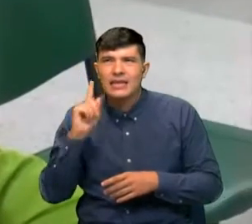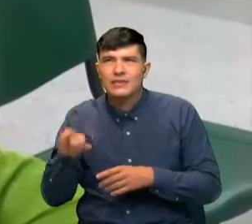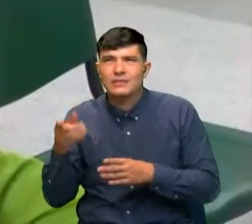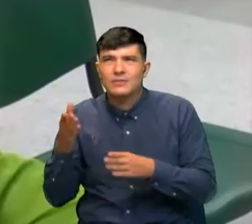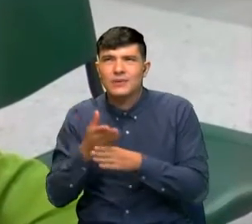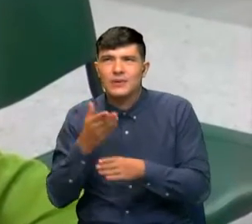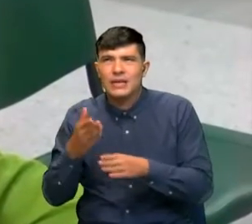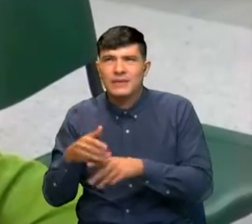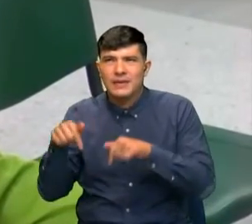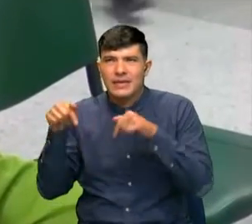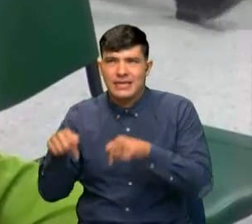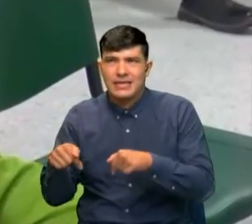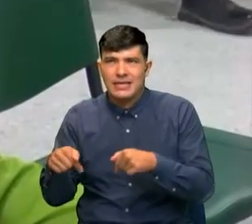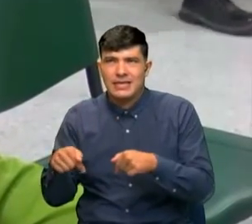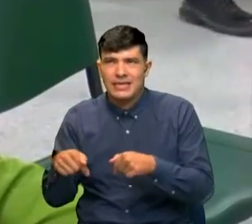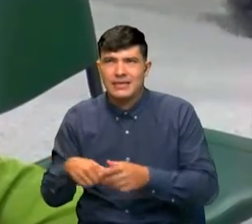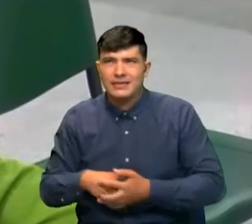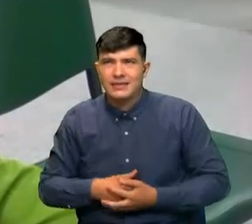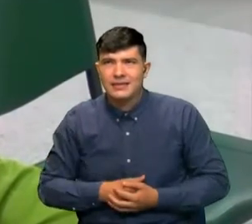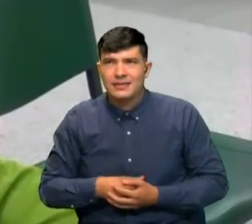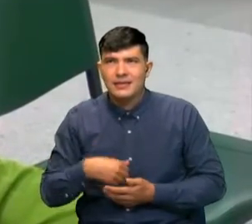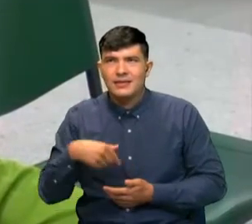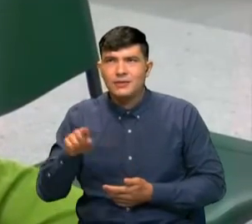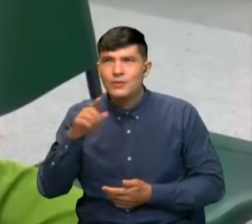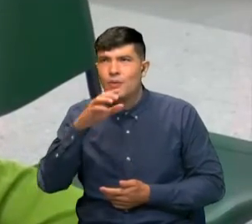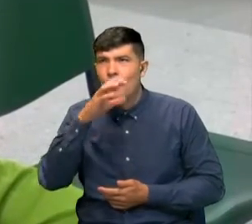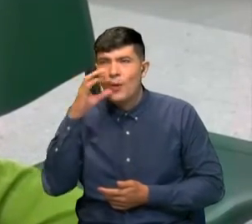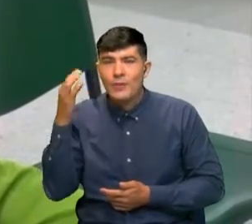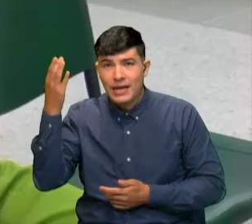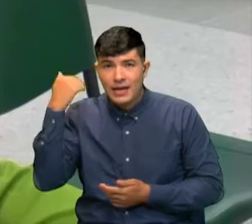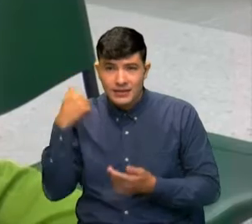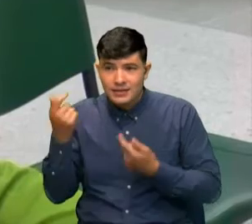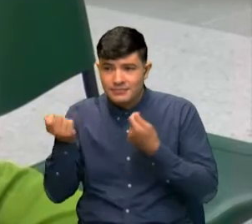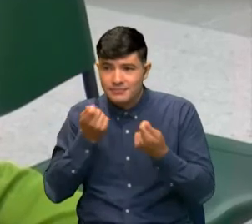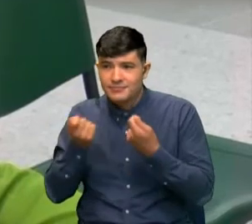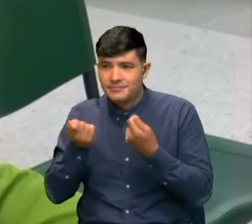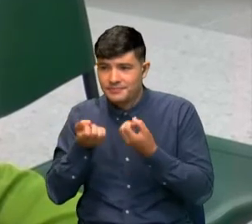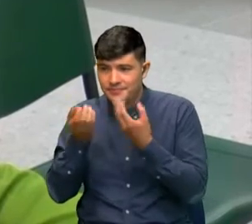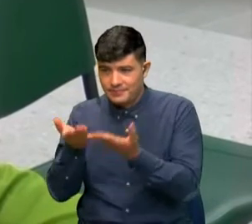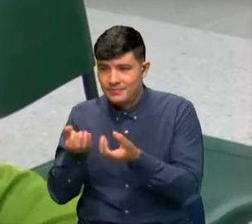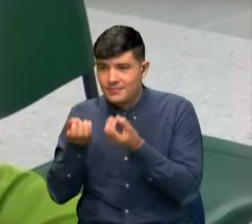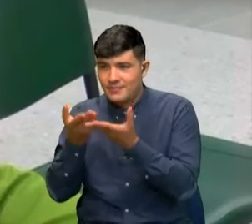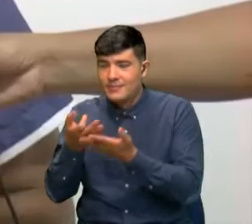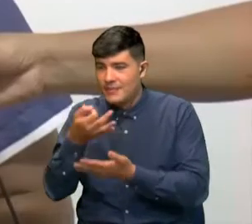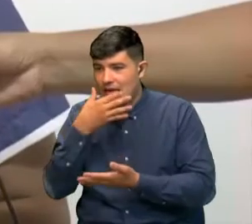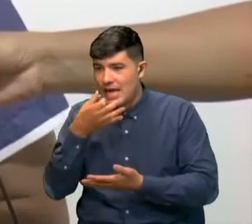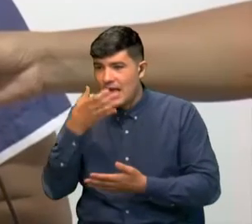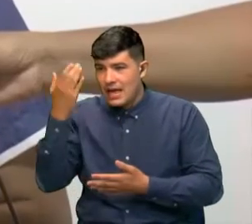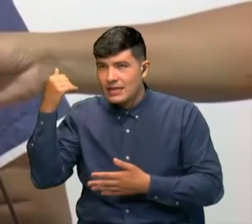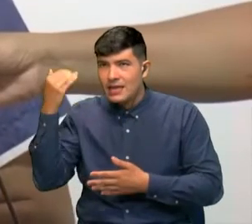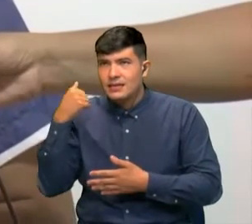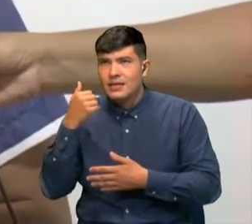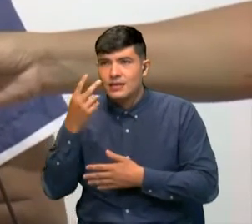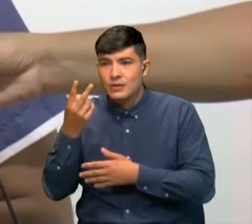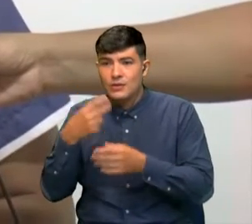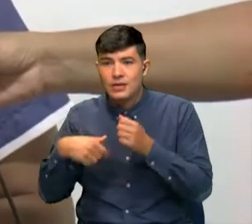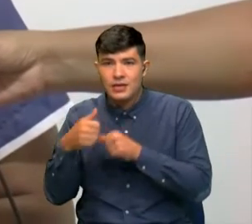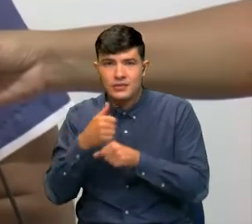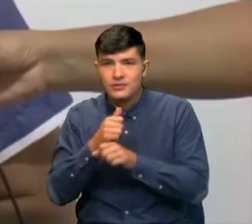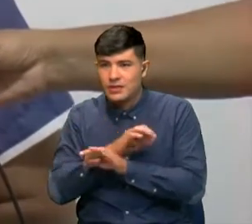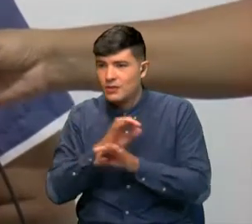bipolar el paciente ha sido manejado en la institución en temporadas anteriores hacia dos años que no tenía